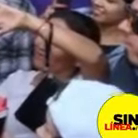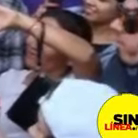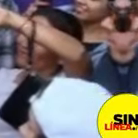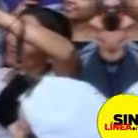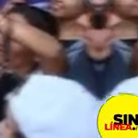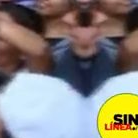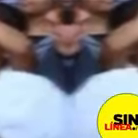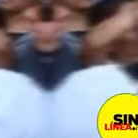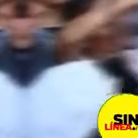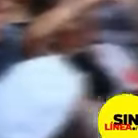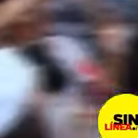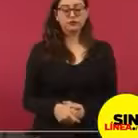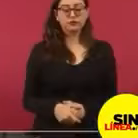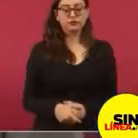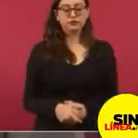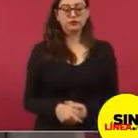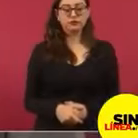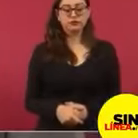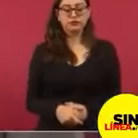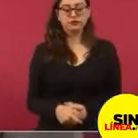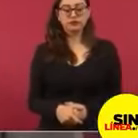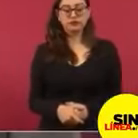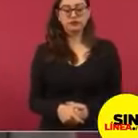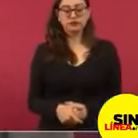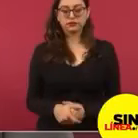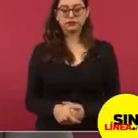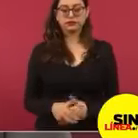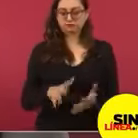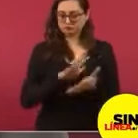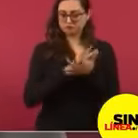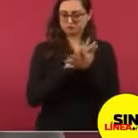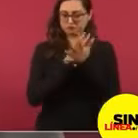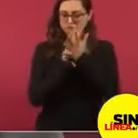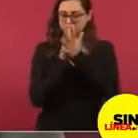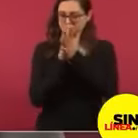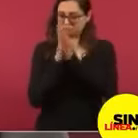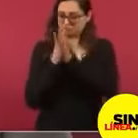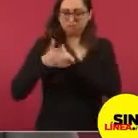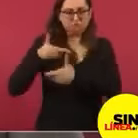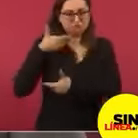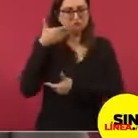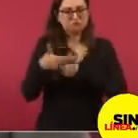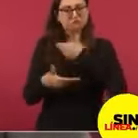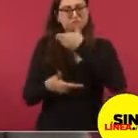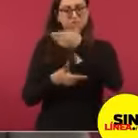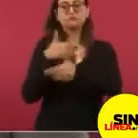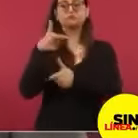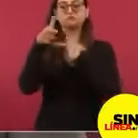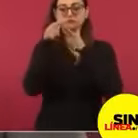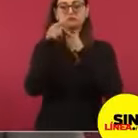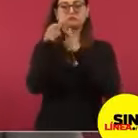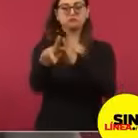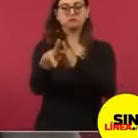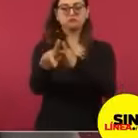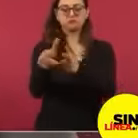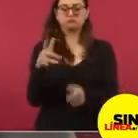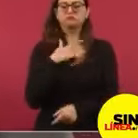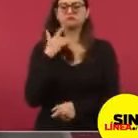continuidad con cambio. El proceso de transformación va a continuar. Estoy seguro.